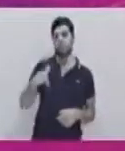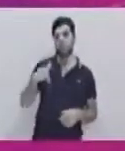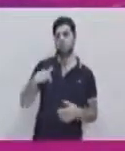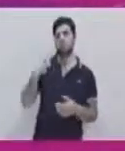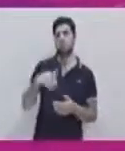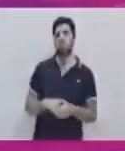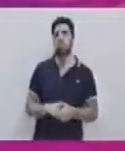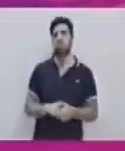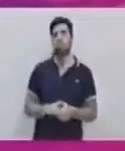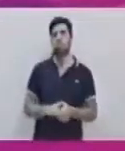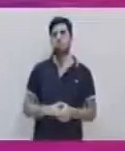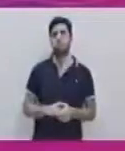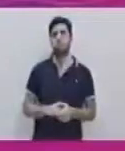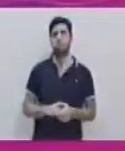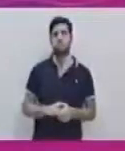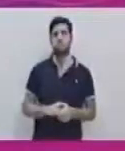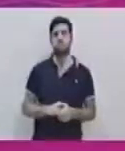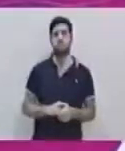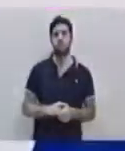¿Qué aprendimos hoy?